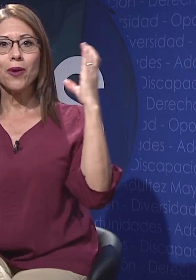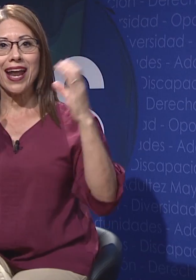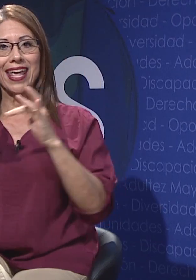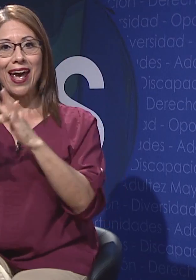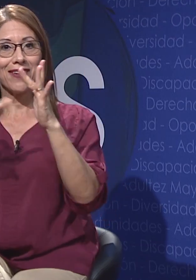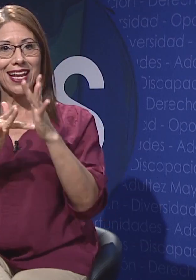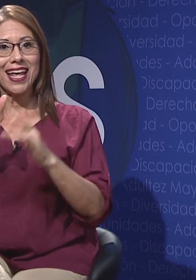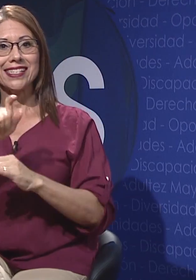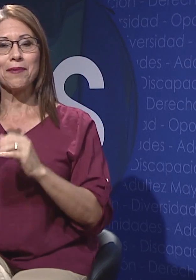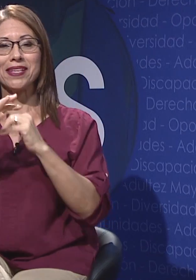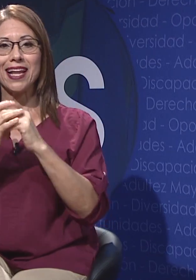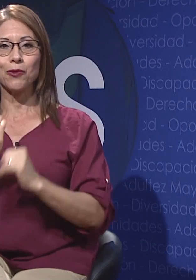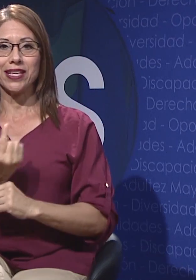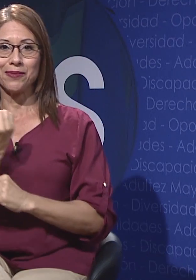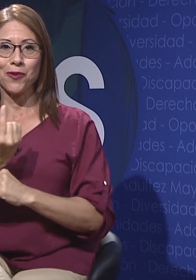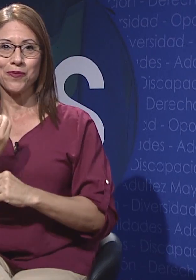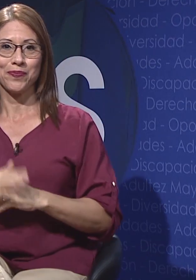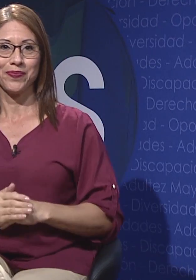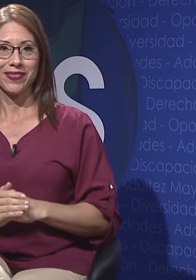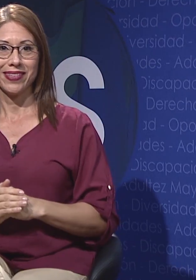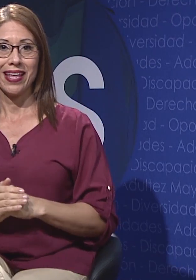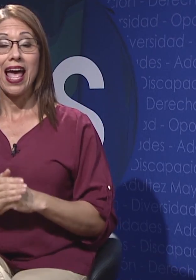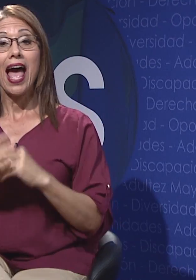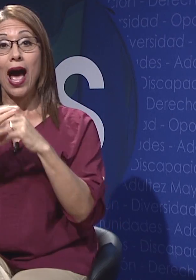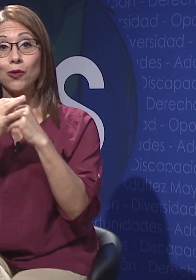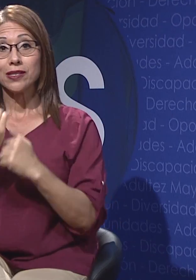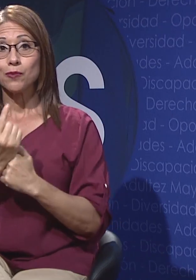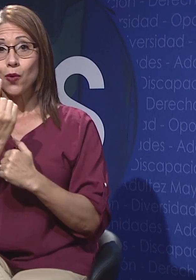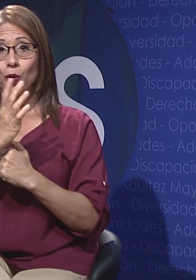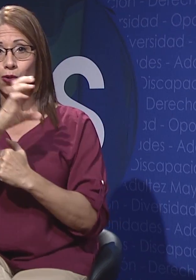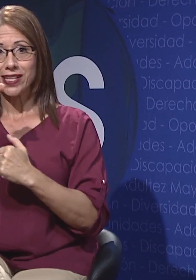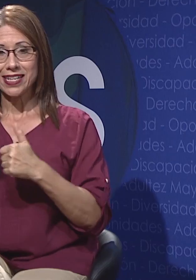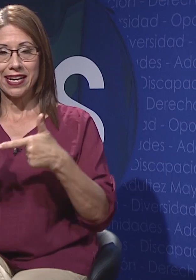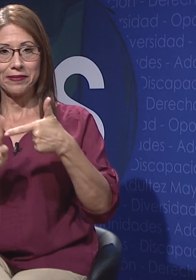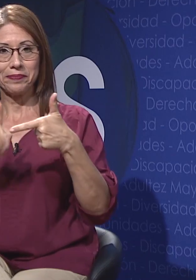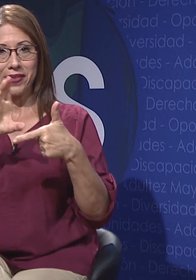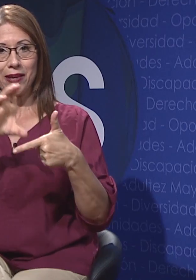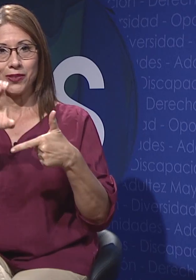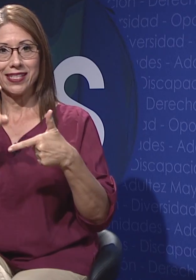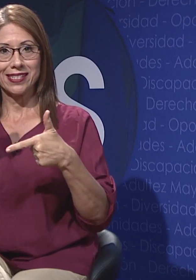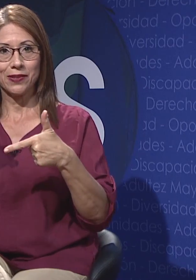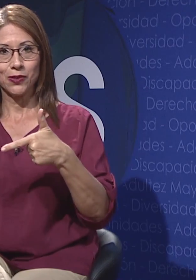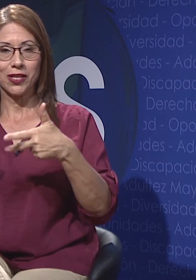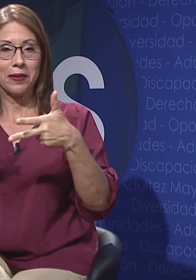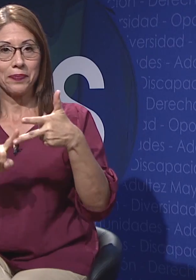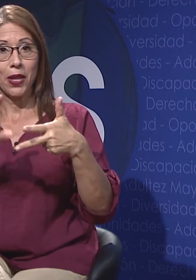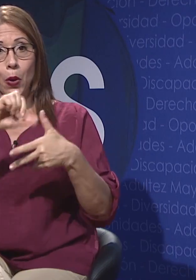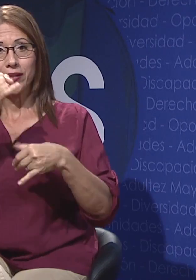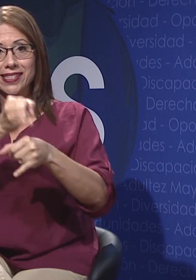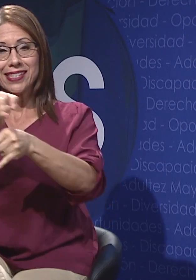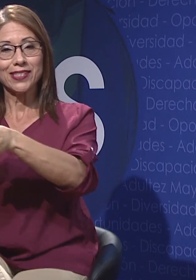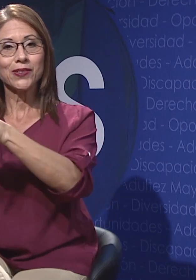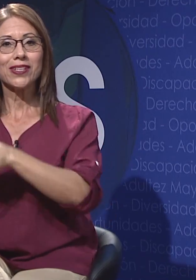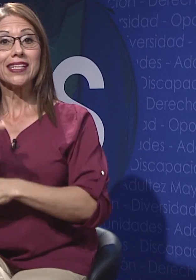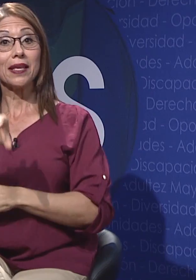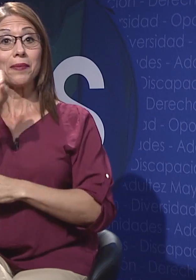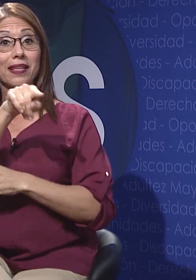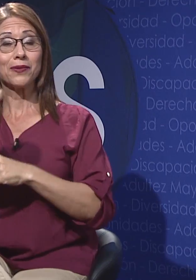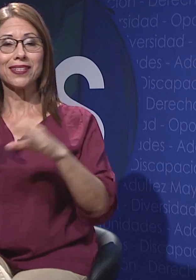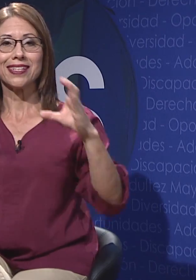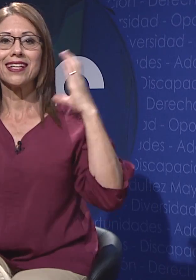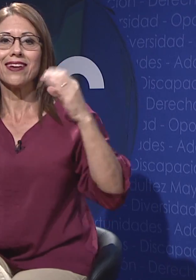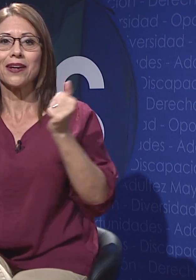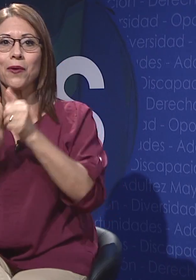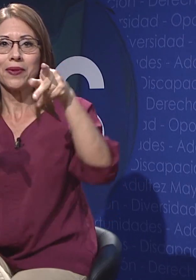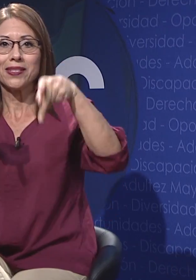a conmemorar que abril es el mes del autismo. Autismo Costa Rica, la Caja Costarricense de Seguro Social y otras instituciones le invitan a